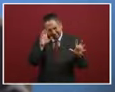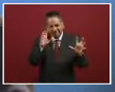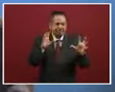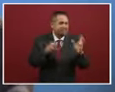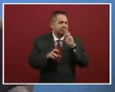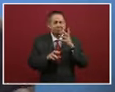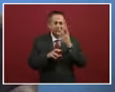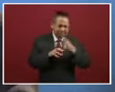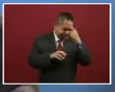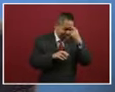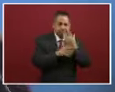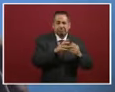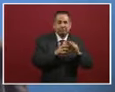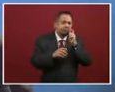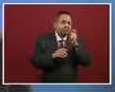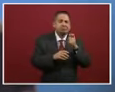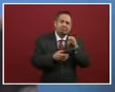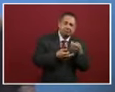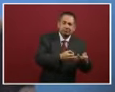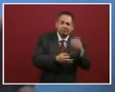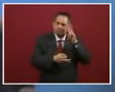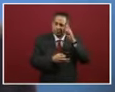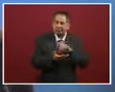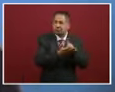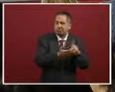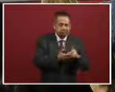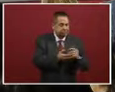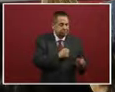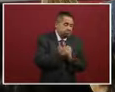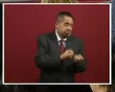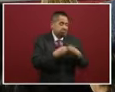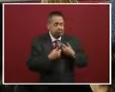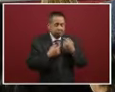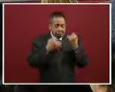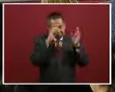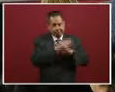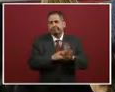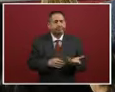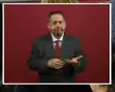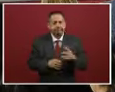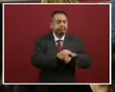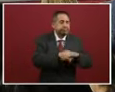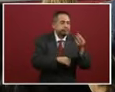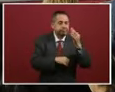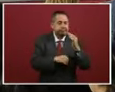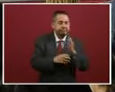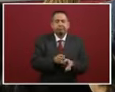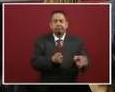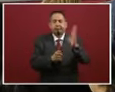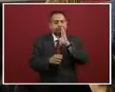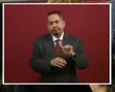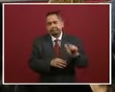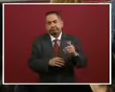situación que enfrentan los jóvenes o los niños, pues a falta de apoyo, pues se recurren a los amigos y de ahí a otros tipos de